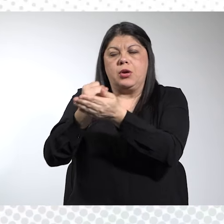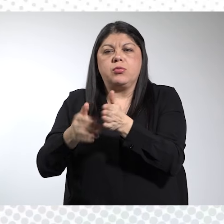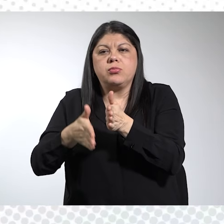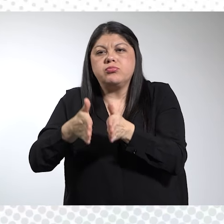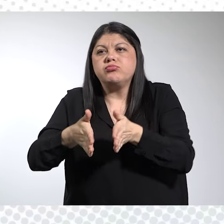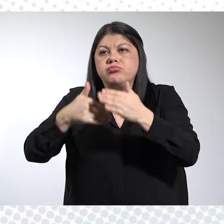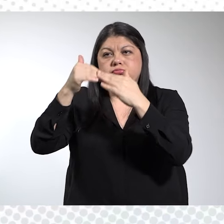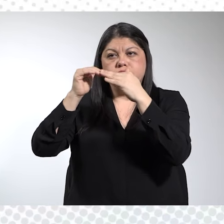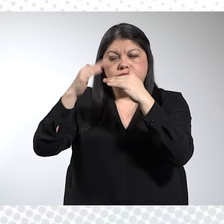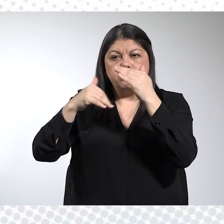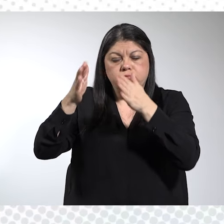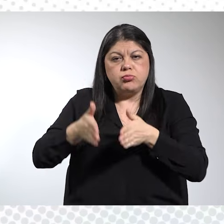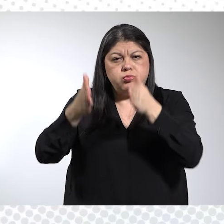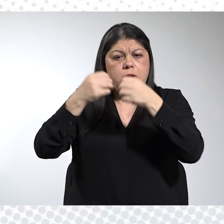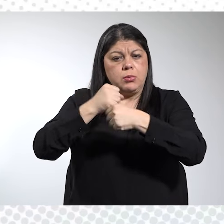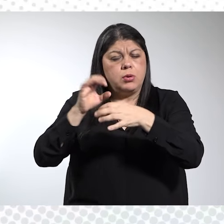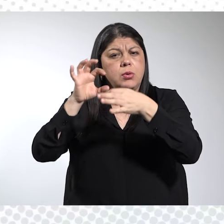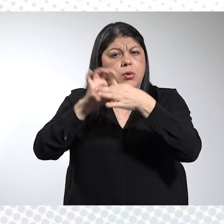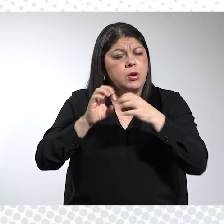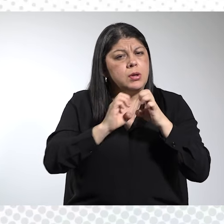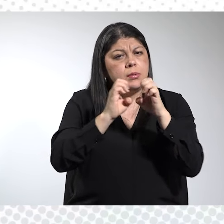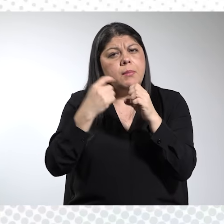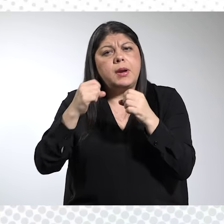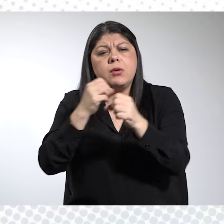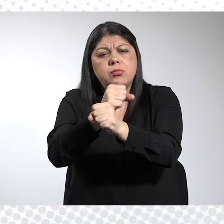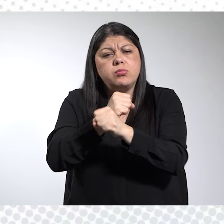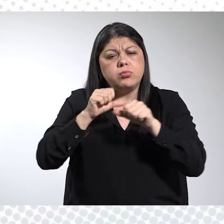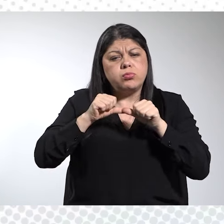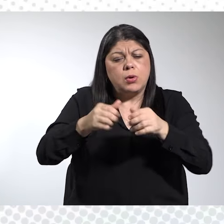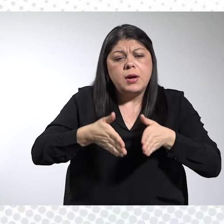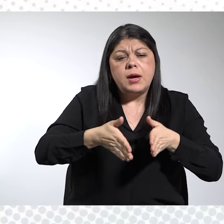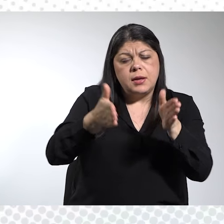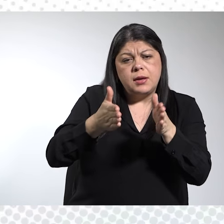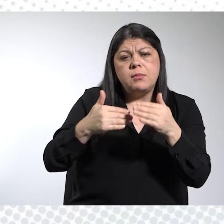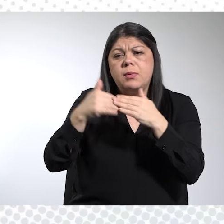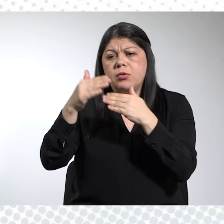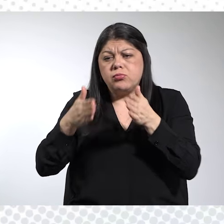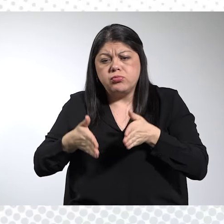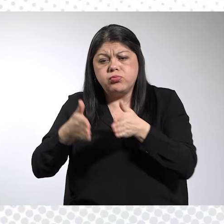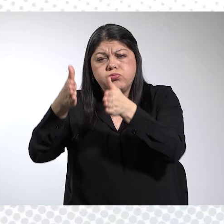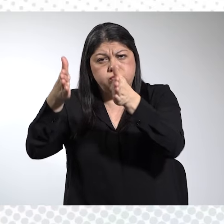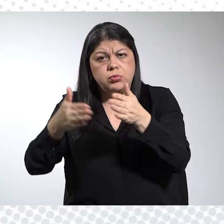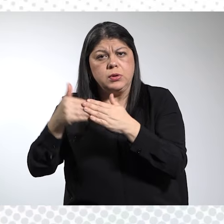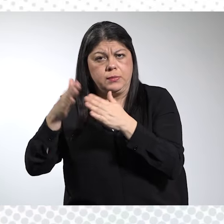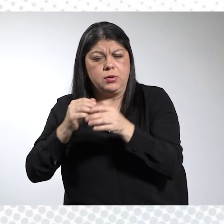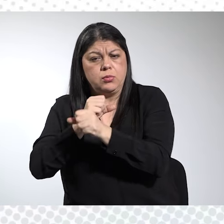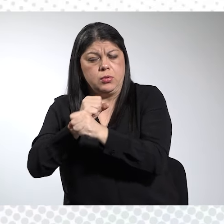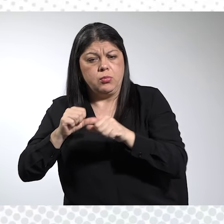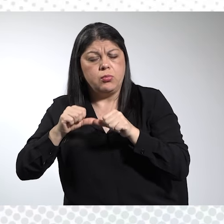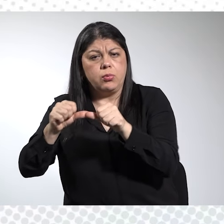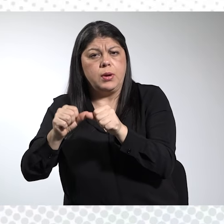local, donde las municipalidades sean un aliado estratégico nuestro para la conservación de las aceras, para la conservación de carreteras,